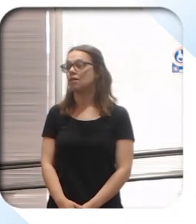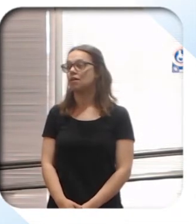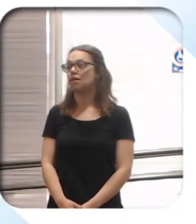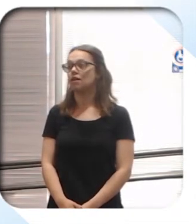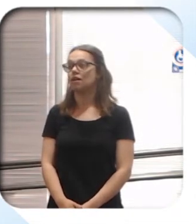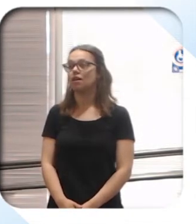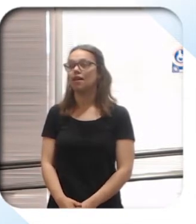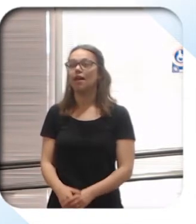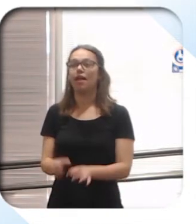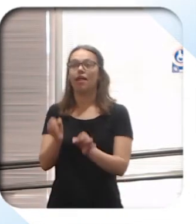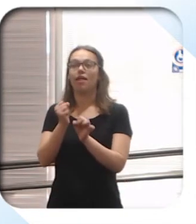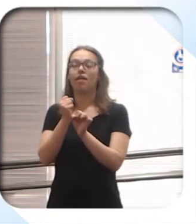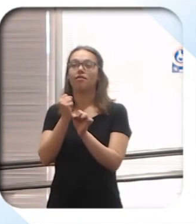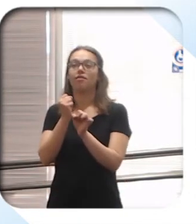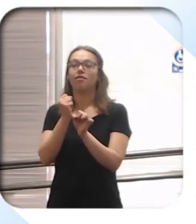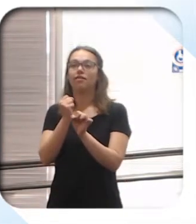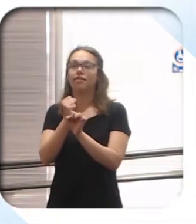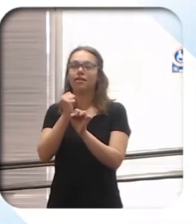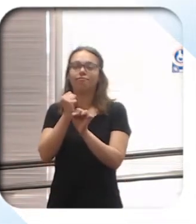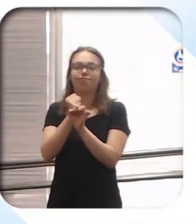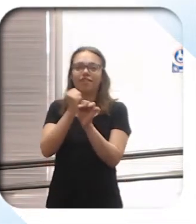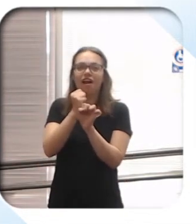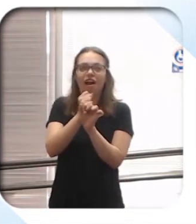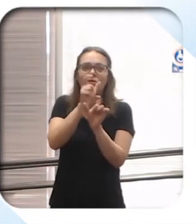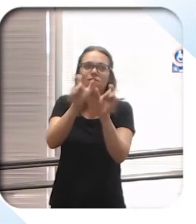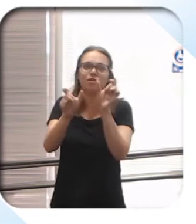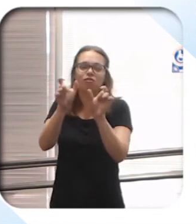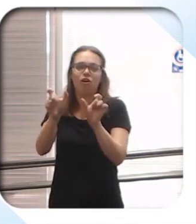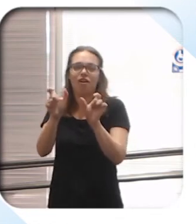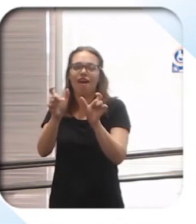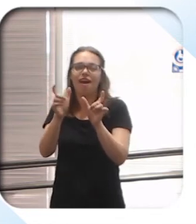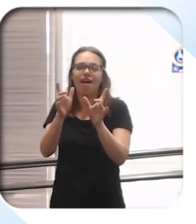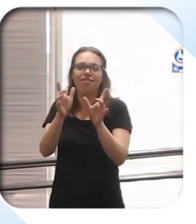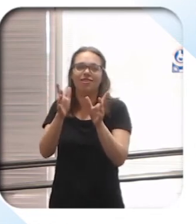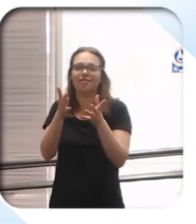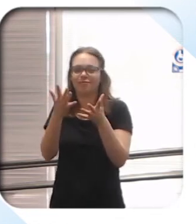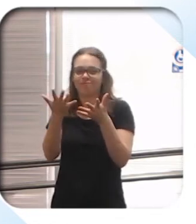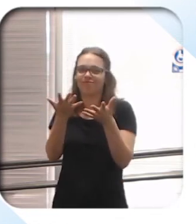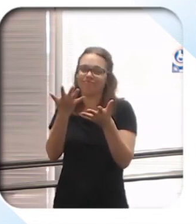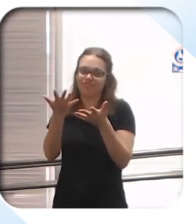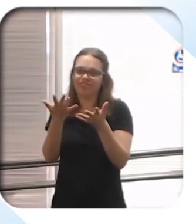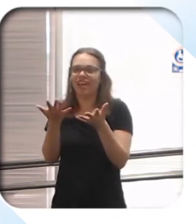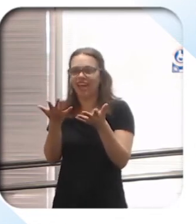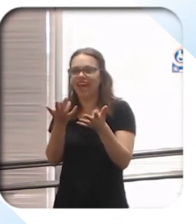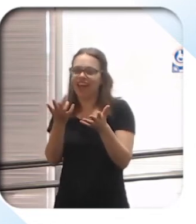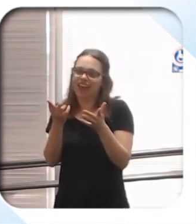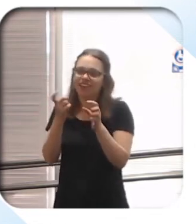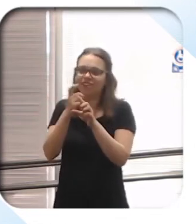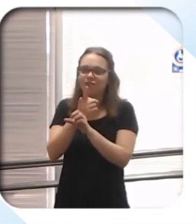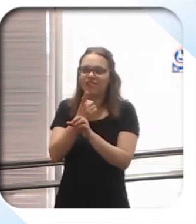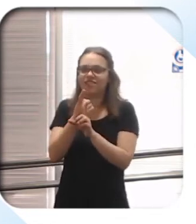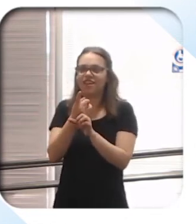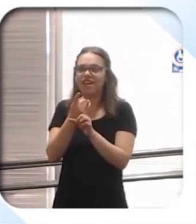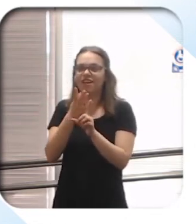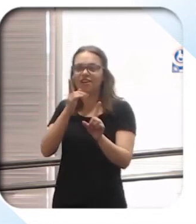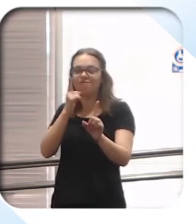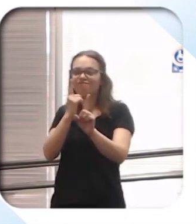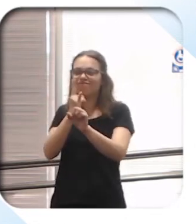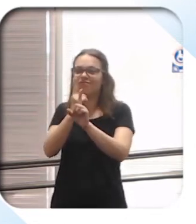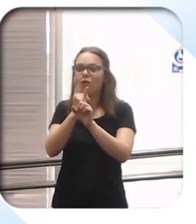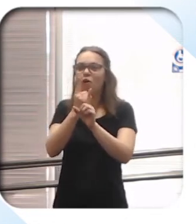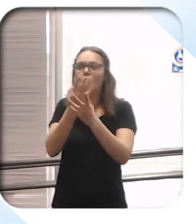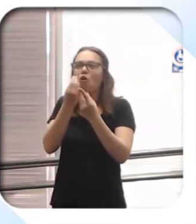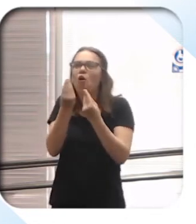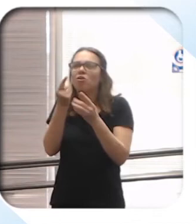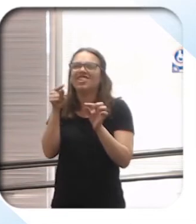trabajar con personas nos convoca a todos, ¿no? Y hoy les voy a contar un poco mi acercamiento a la discapacidad.